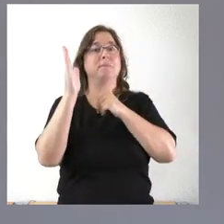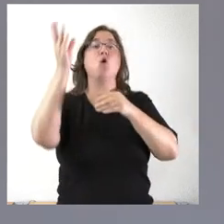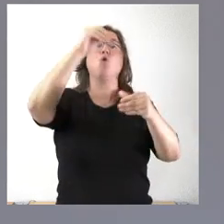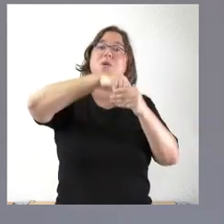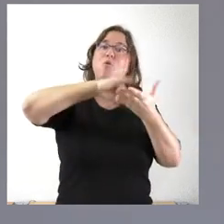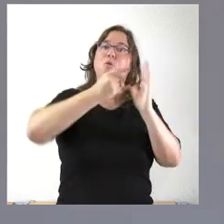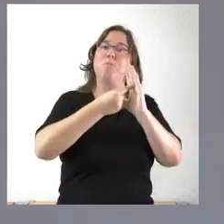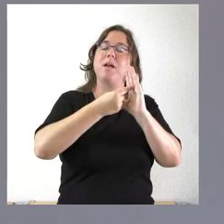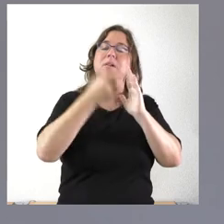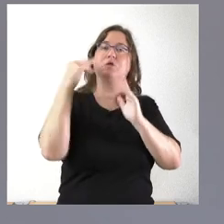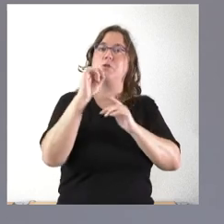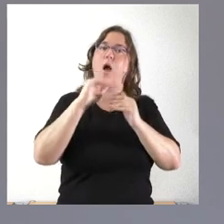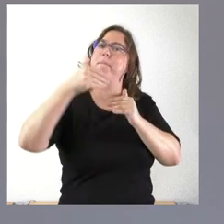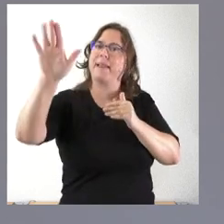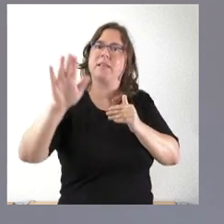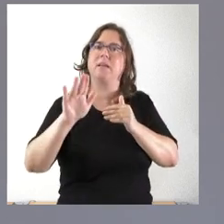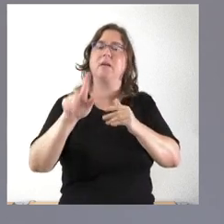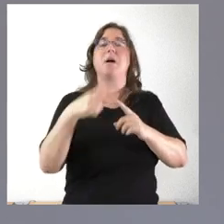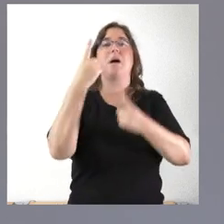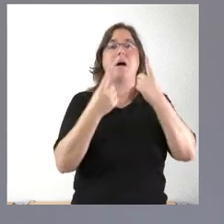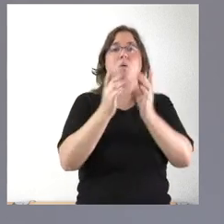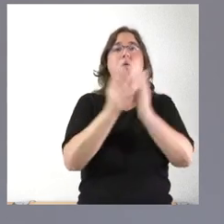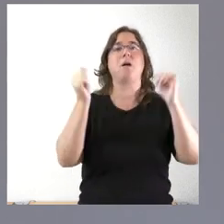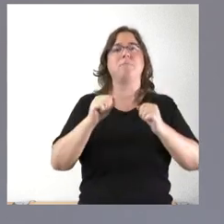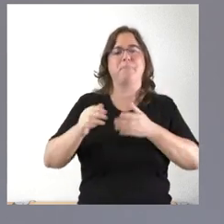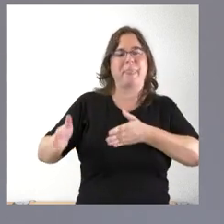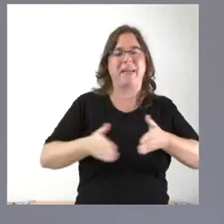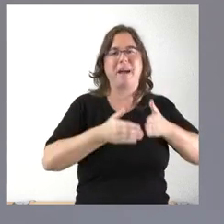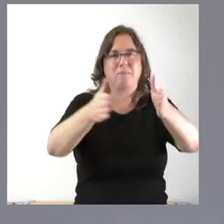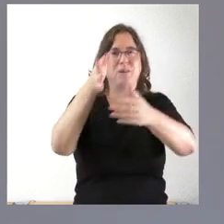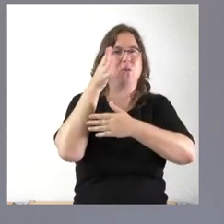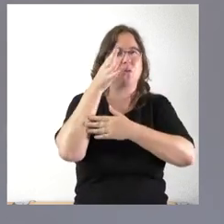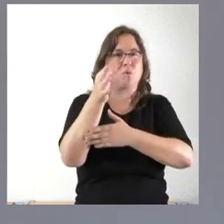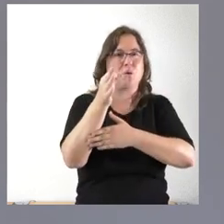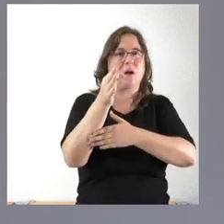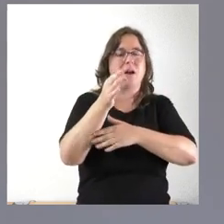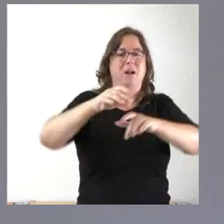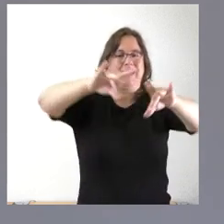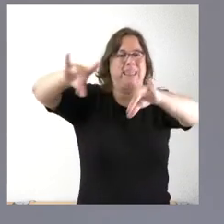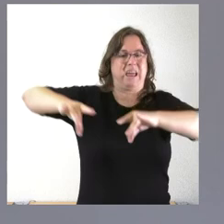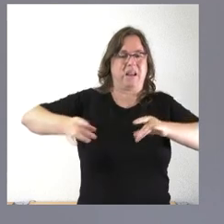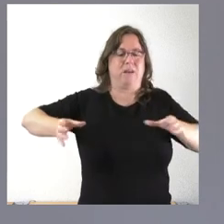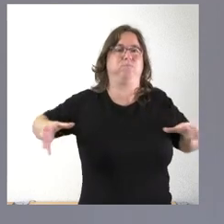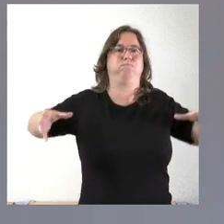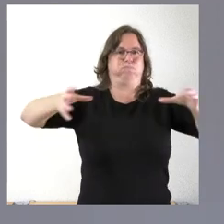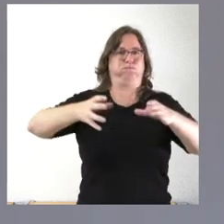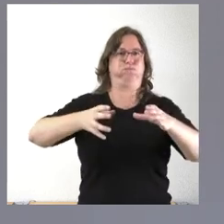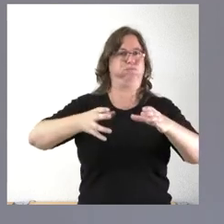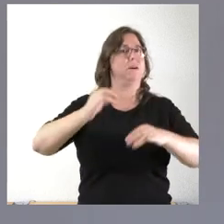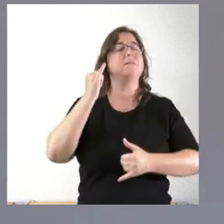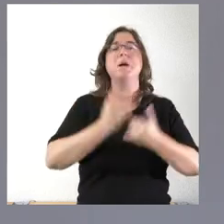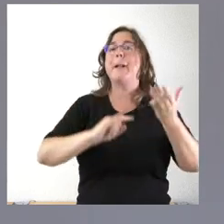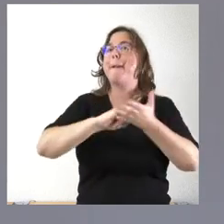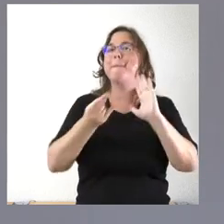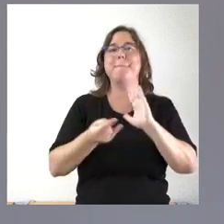Soria. Algunas de las actuaciones en materia de caminos rurales, de concentración parcelaria, tampoco forman parte de ese Plan Soria. Hemos incluido exclusivamente en el Plan Soria